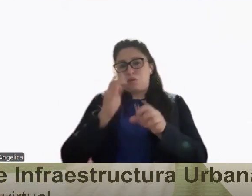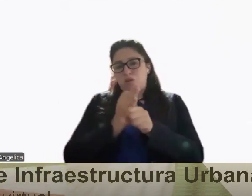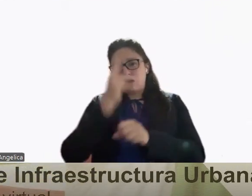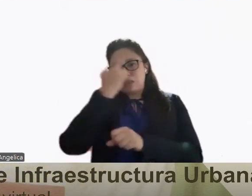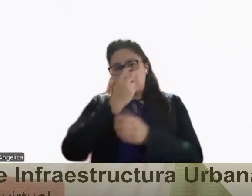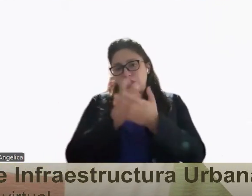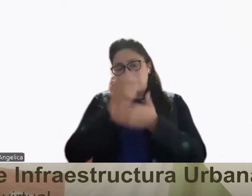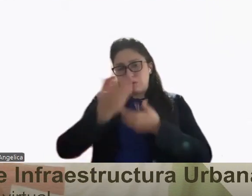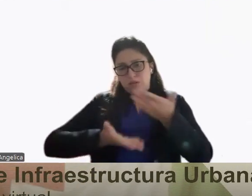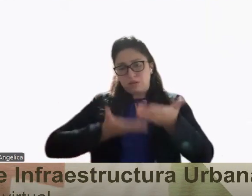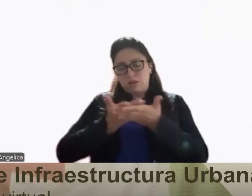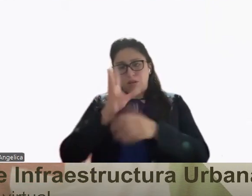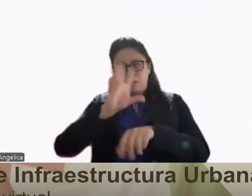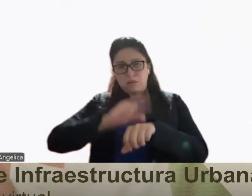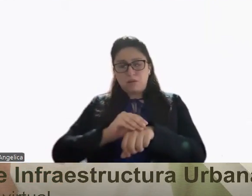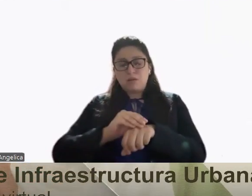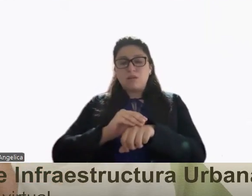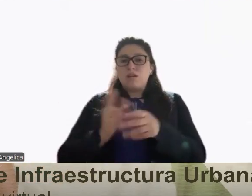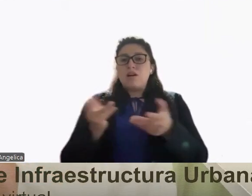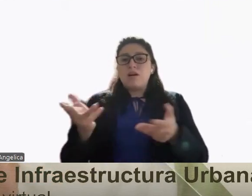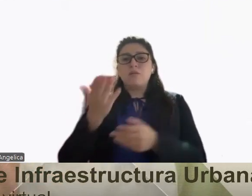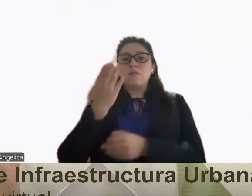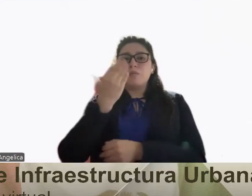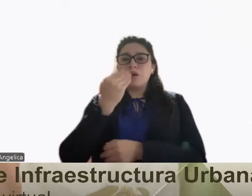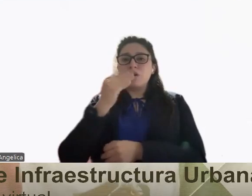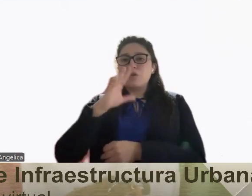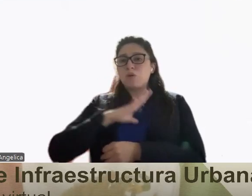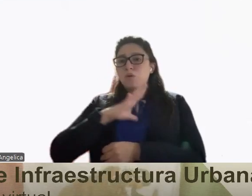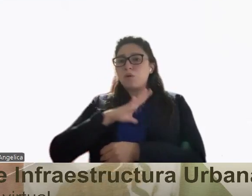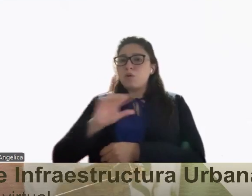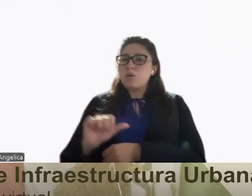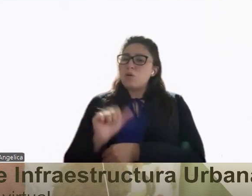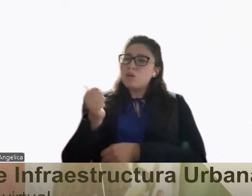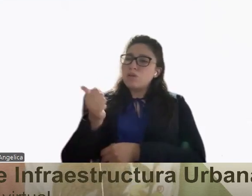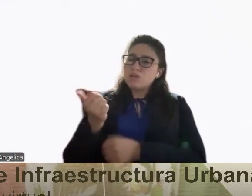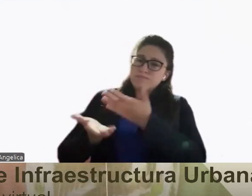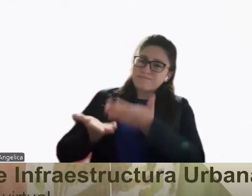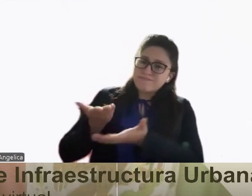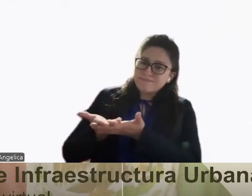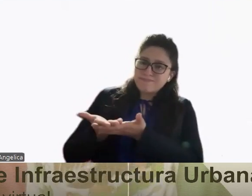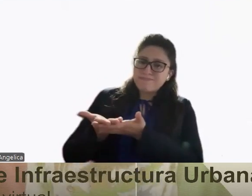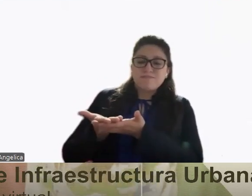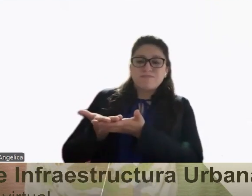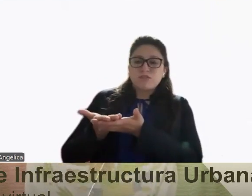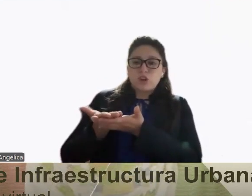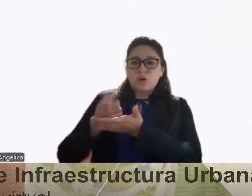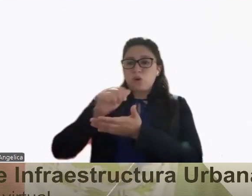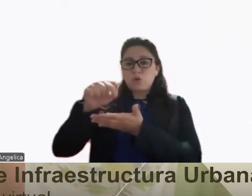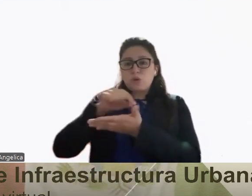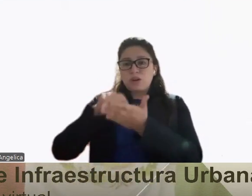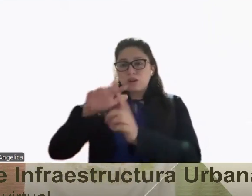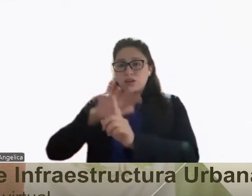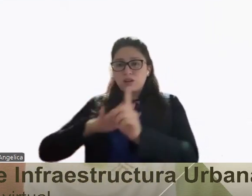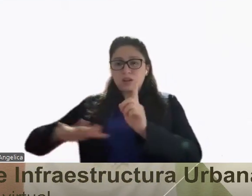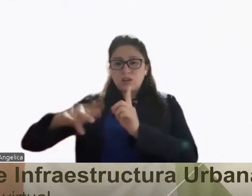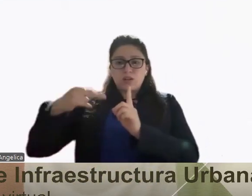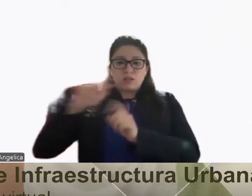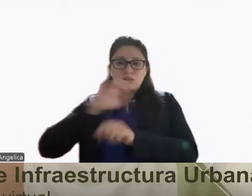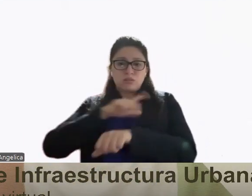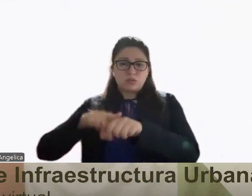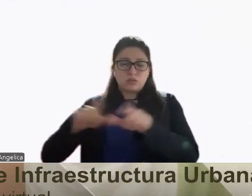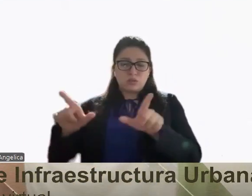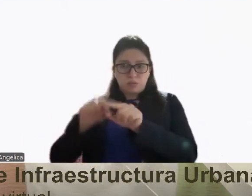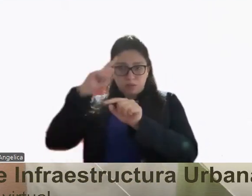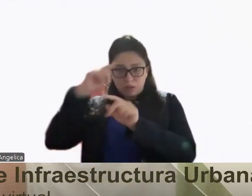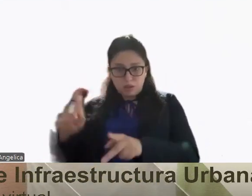estamos sembrando una posibilidad fuera de una zona que es estrictamente comercial. Sobre esa misma avenida